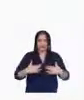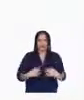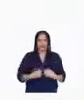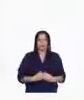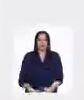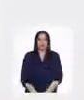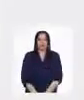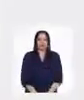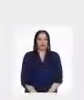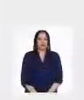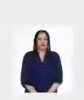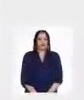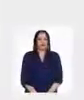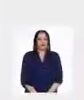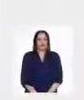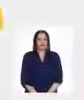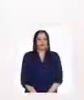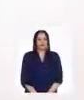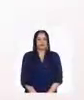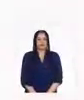Casa.